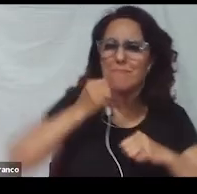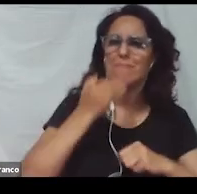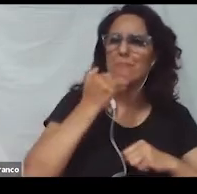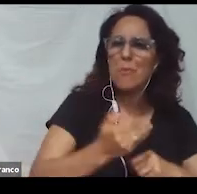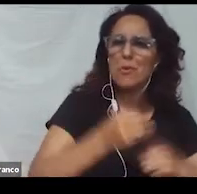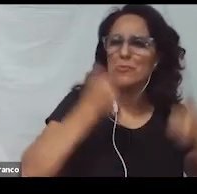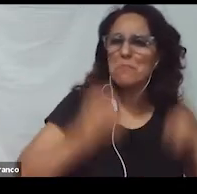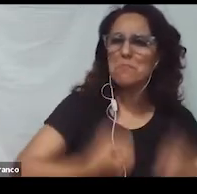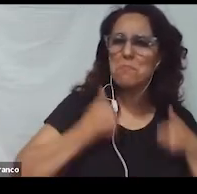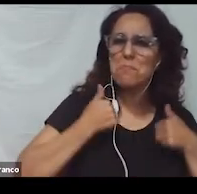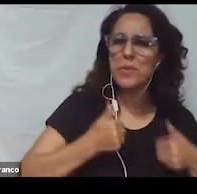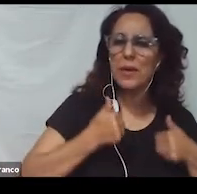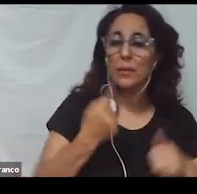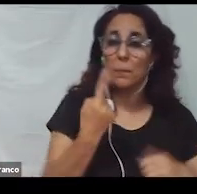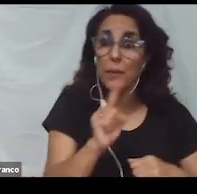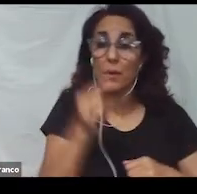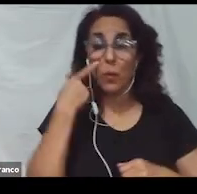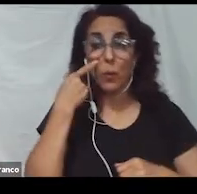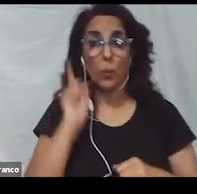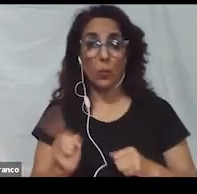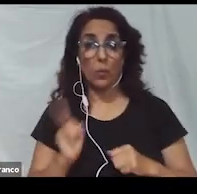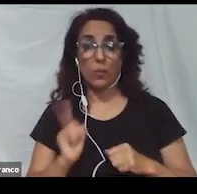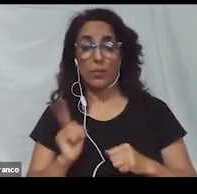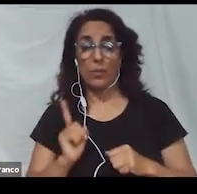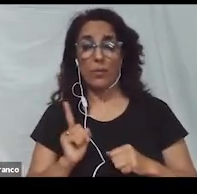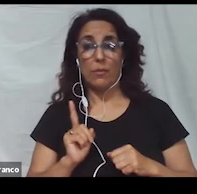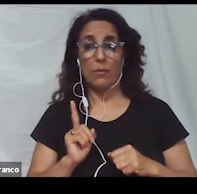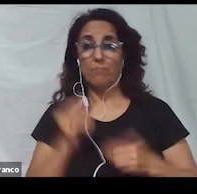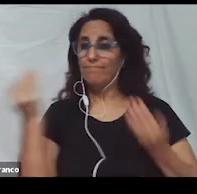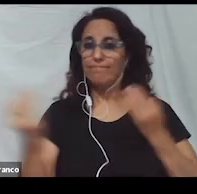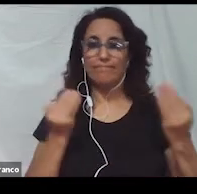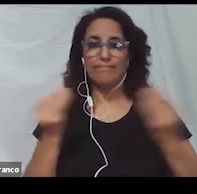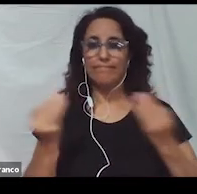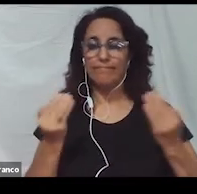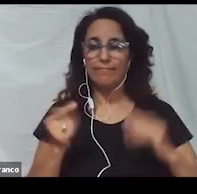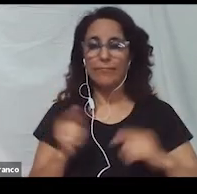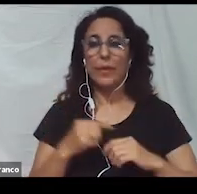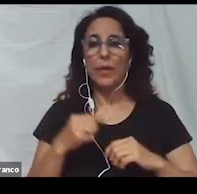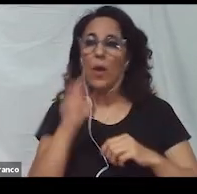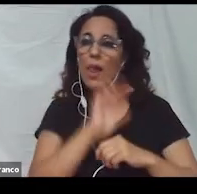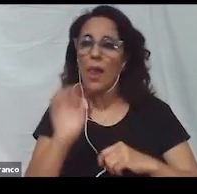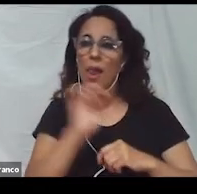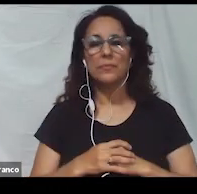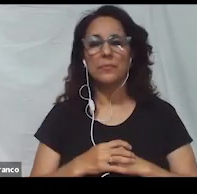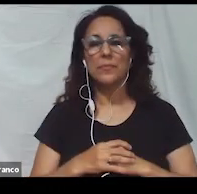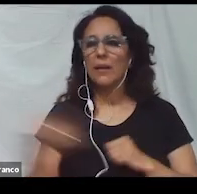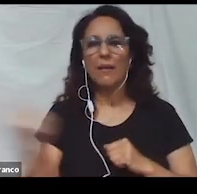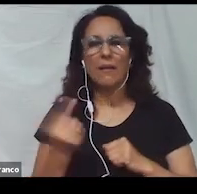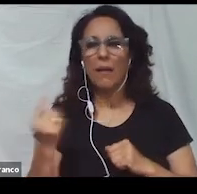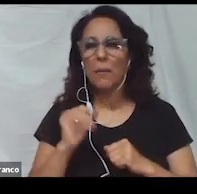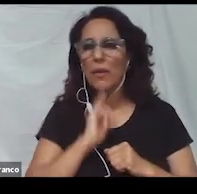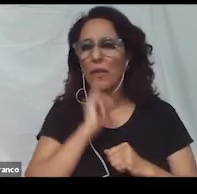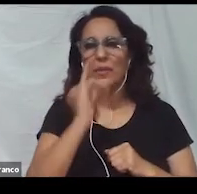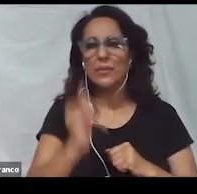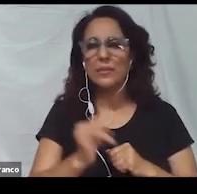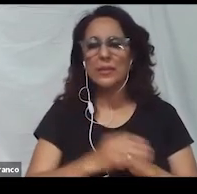supuesto, sí, pero tengan cuidado porque podrían no ser compatibles con el lector de pantalla. Rápidamente también